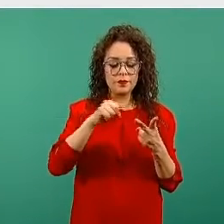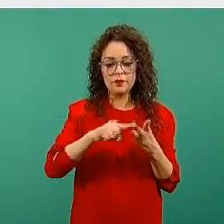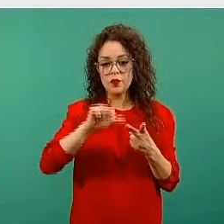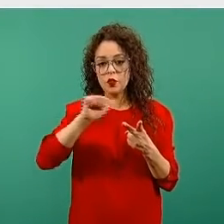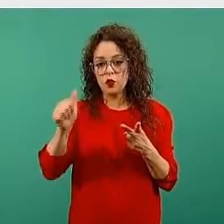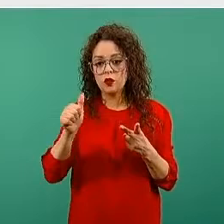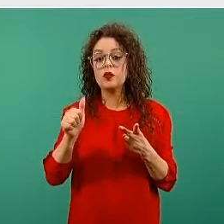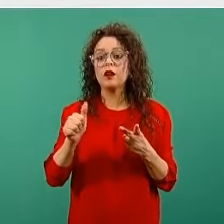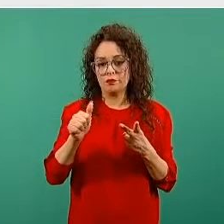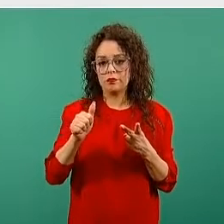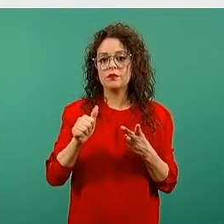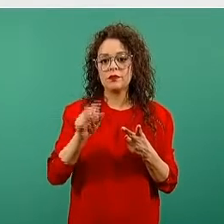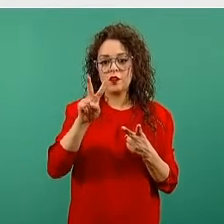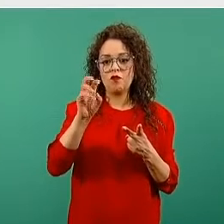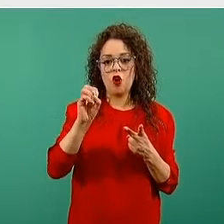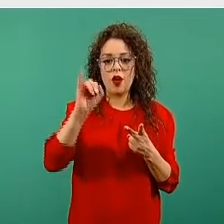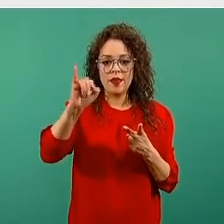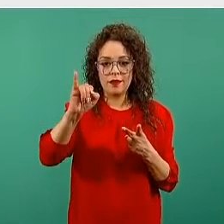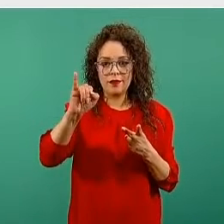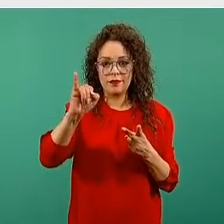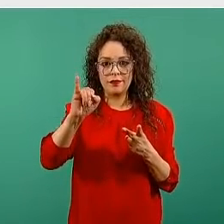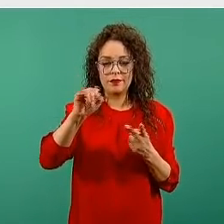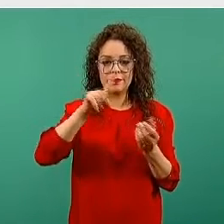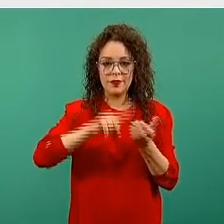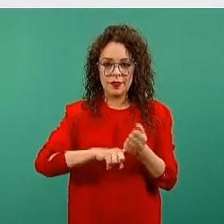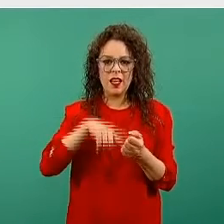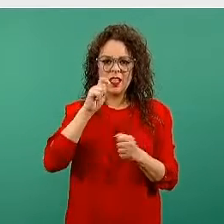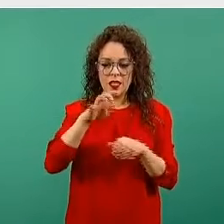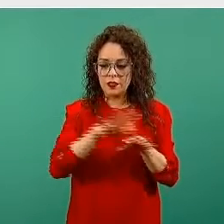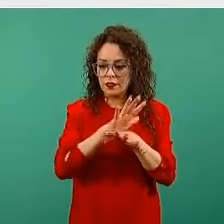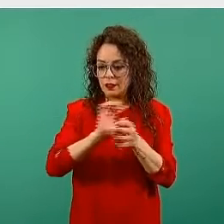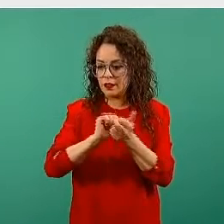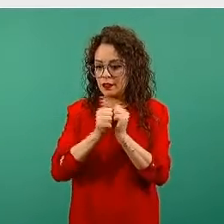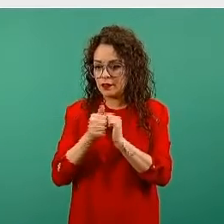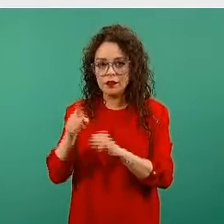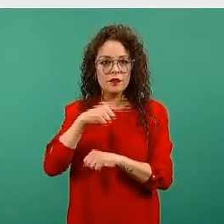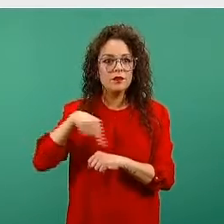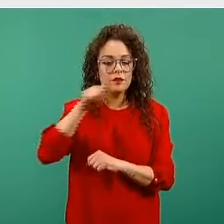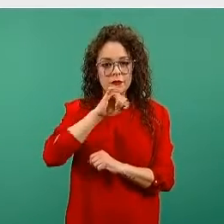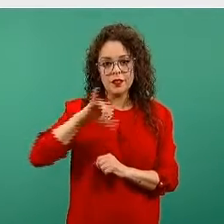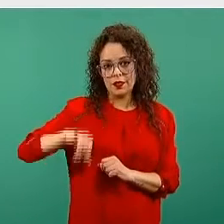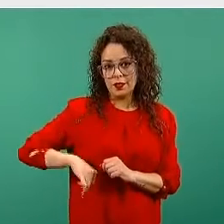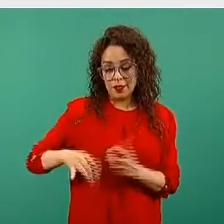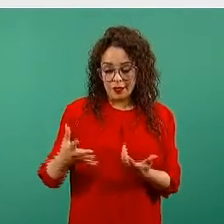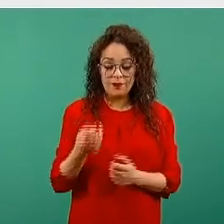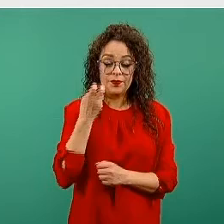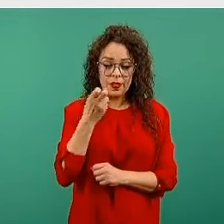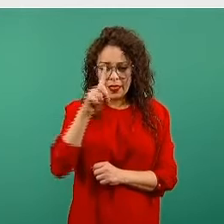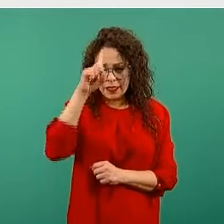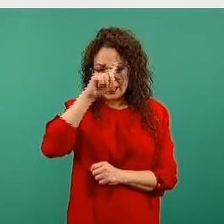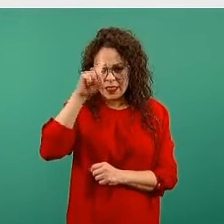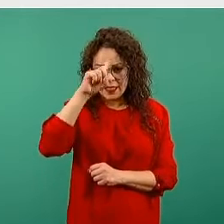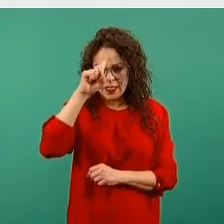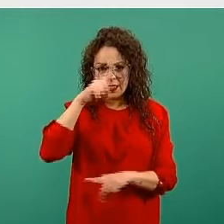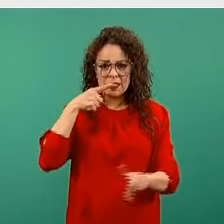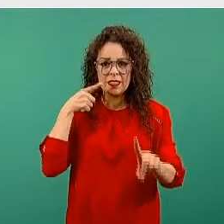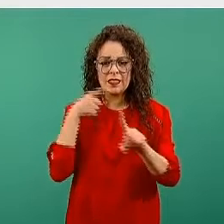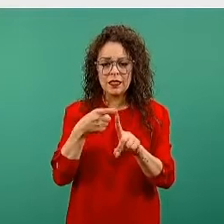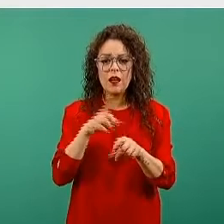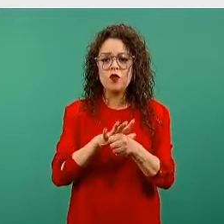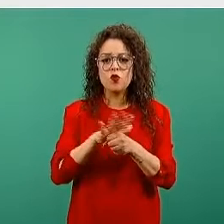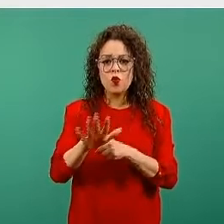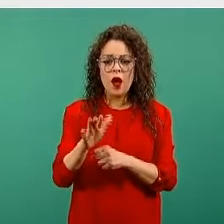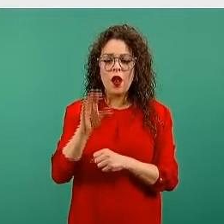interés. En ambos casos, y sobre todo más en el grupo de variantes de preocupación, la recomendación precisamente de la